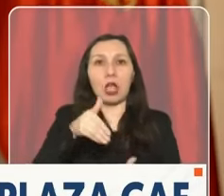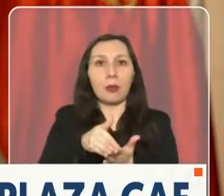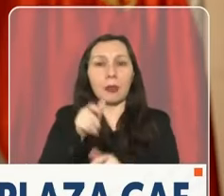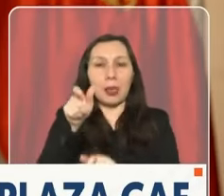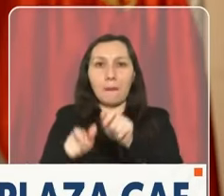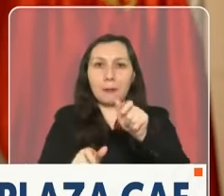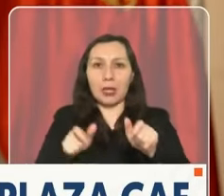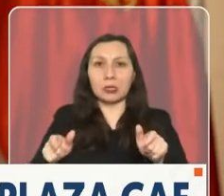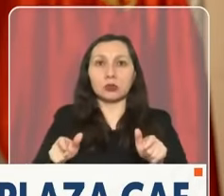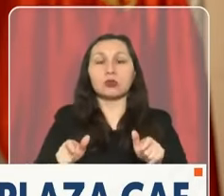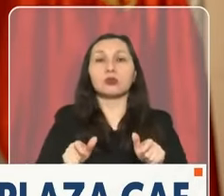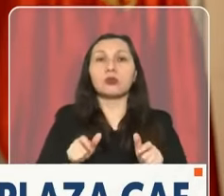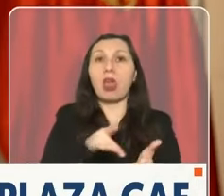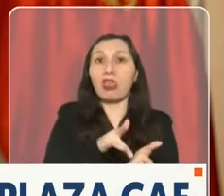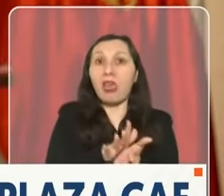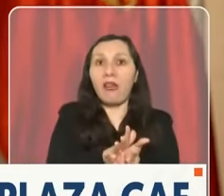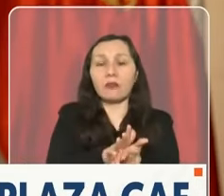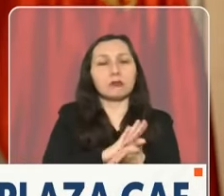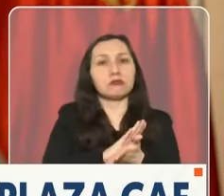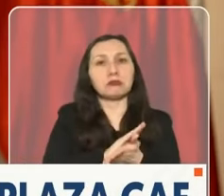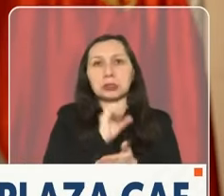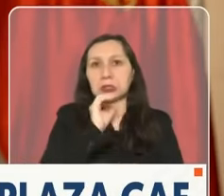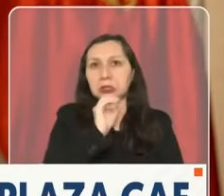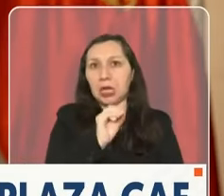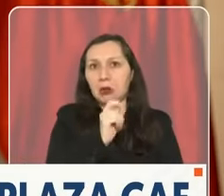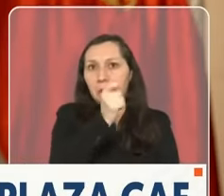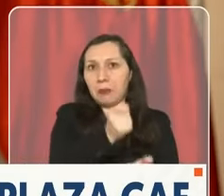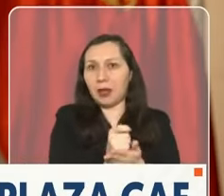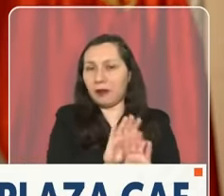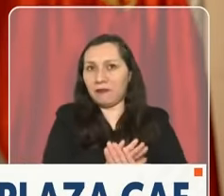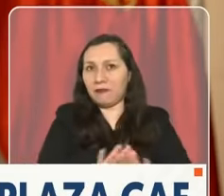75.000 personas quedarán con su deuda totalmente saldada.